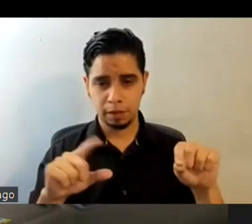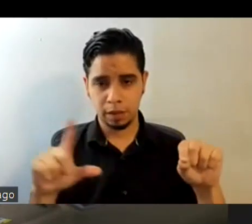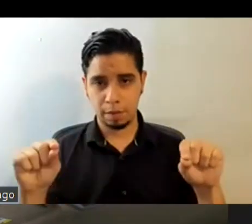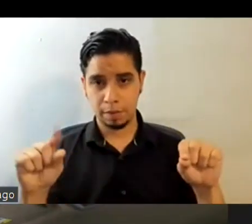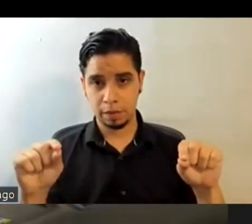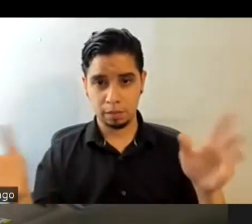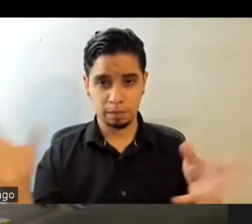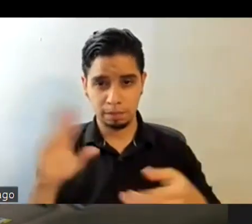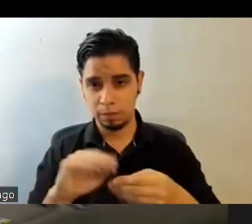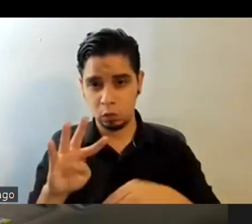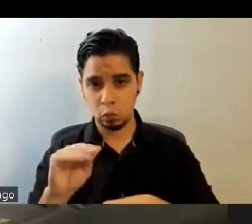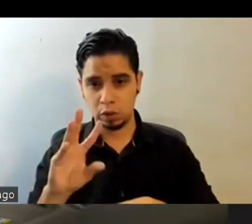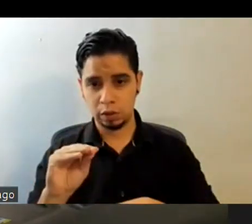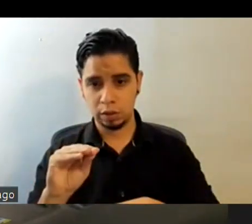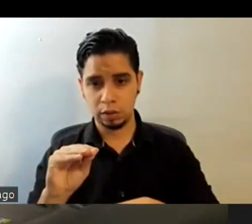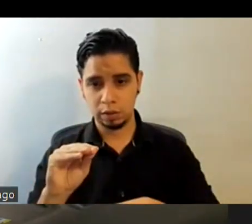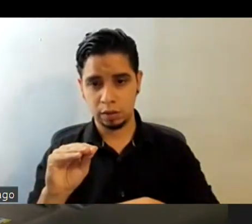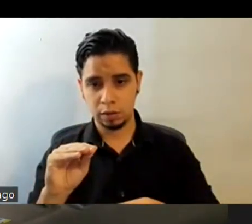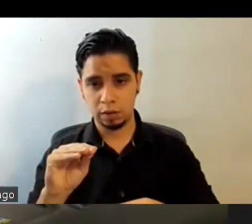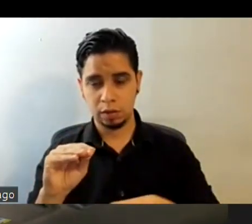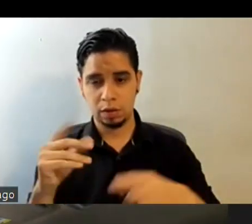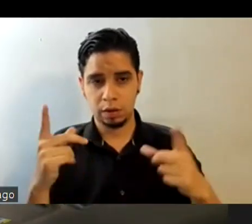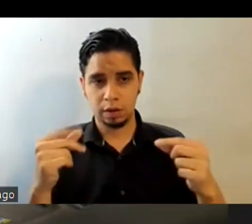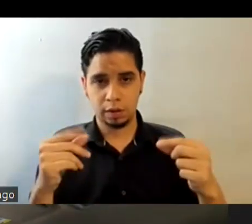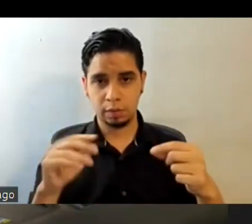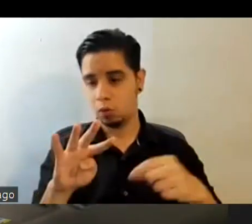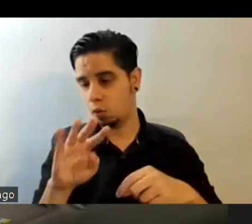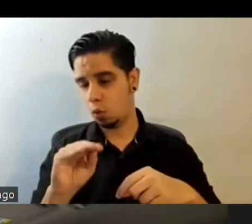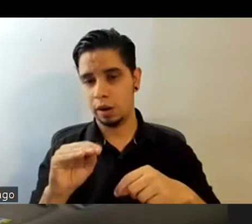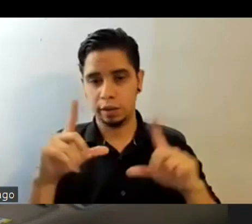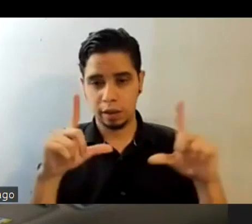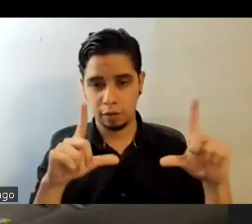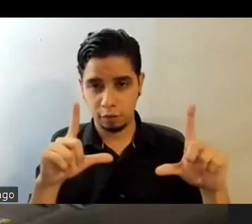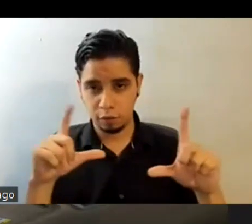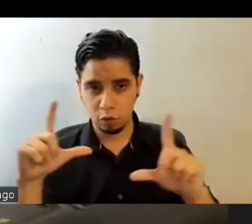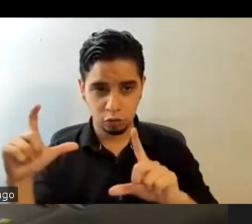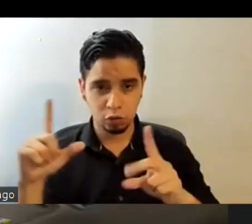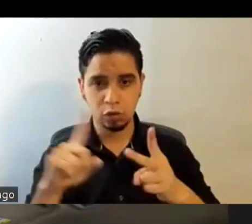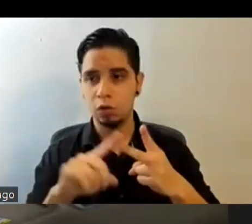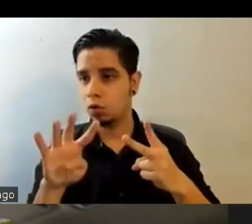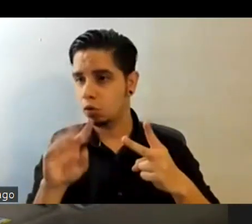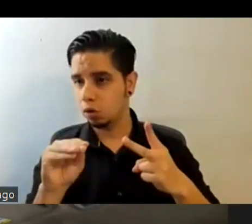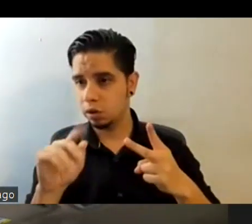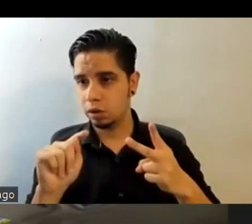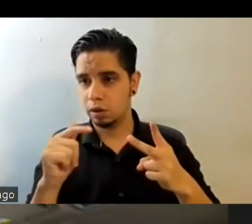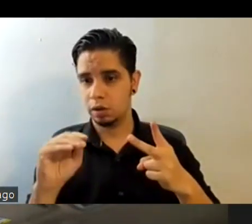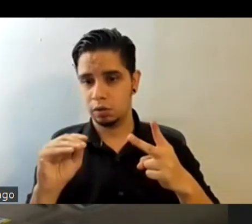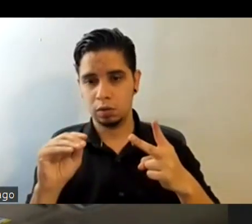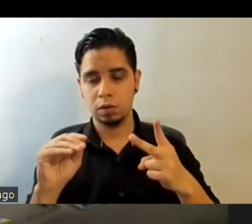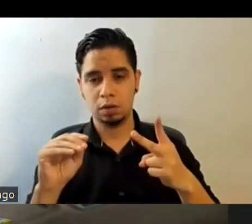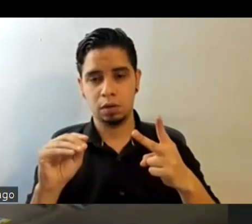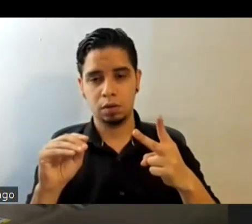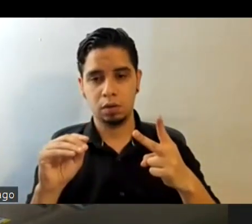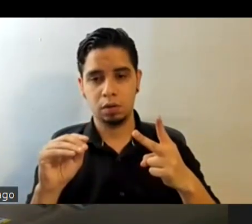40. Así que vamos a hacer 40 fotografías, 40 textos. 20-20 es